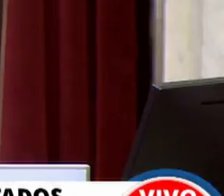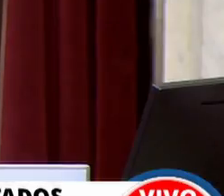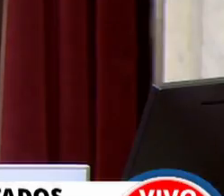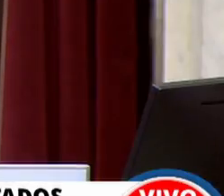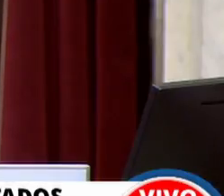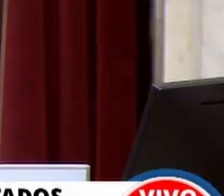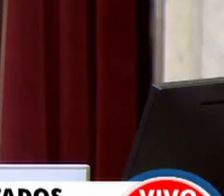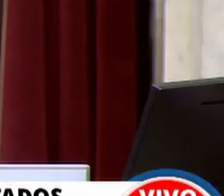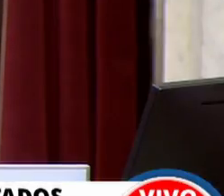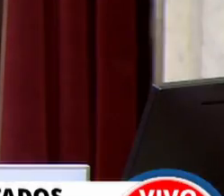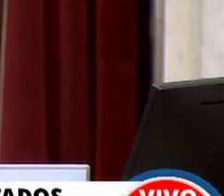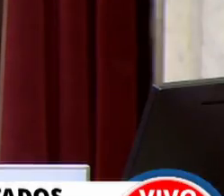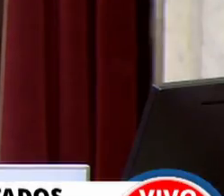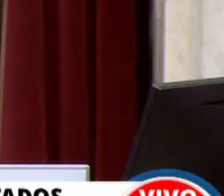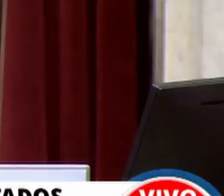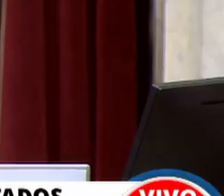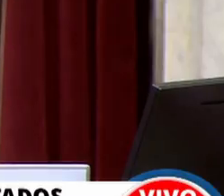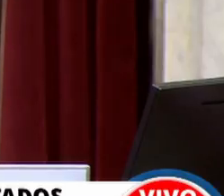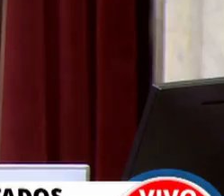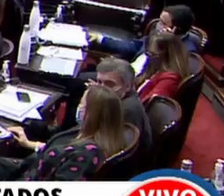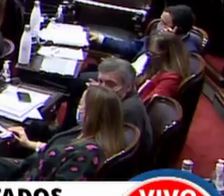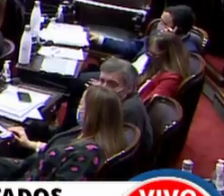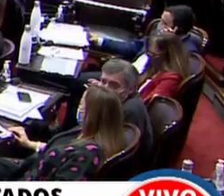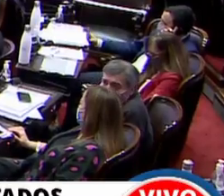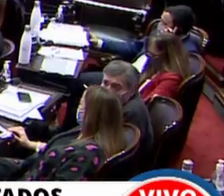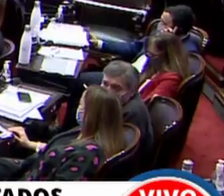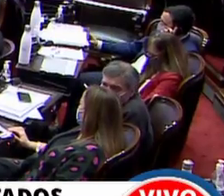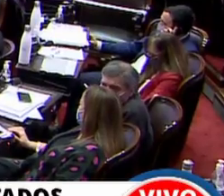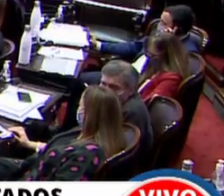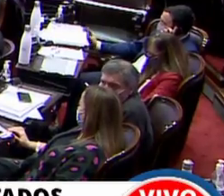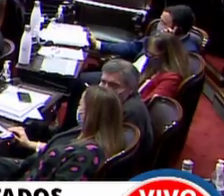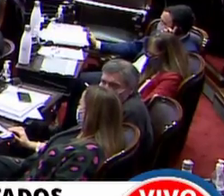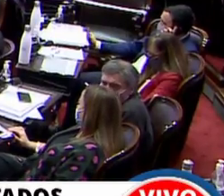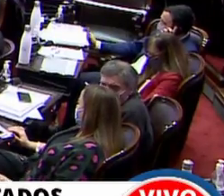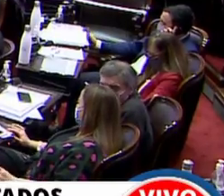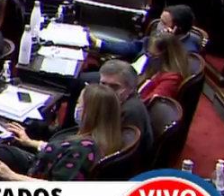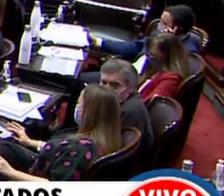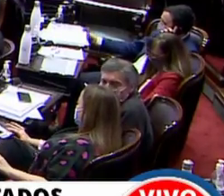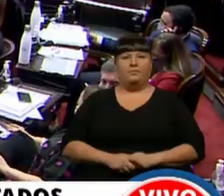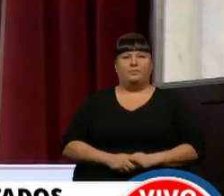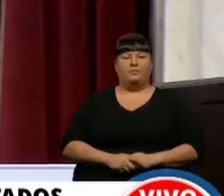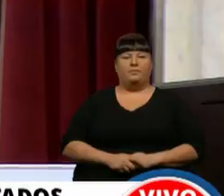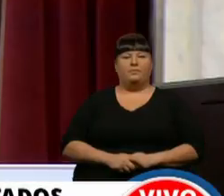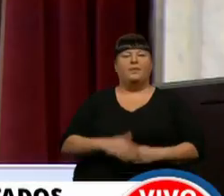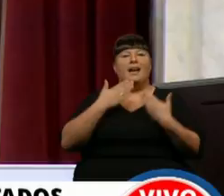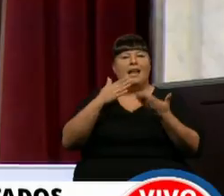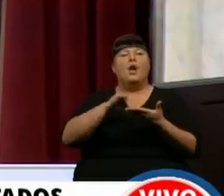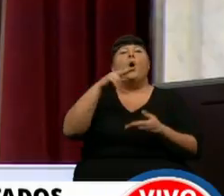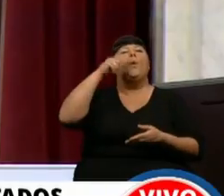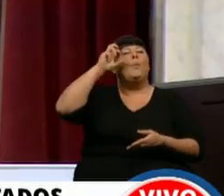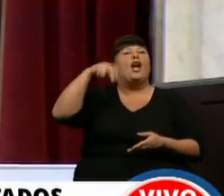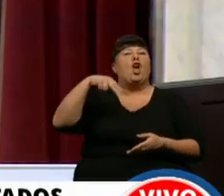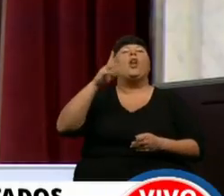no lo sé el sentido de votación presiente en afirmativo de disputar el diputado vázquez pero